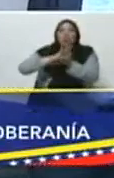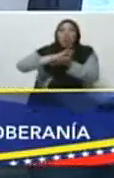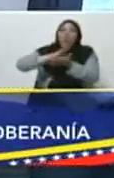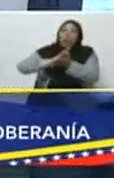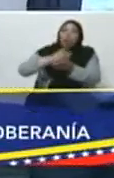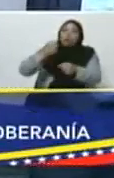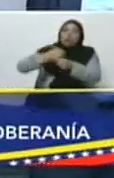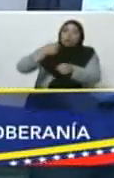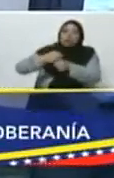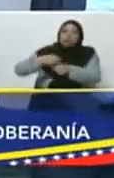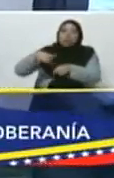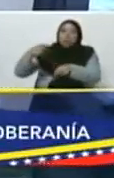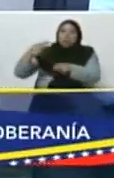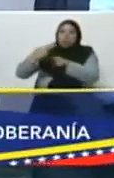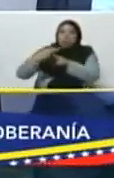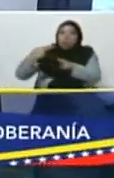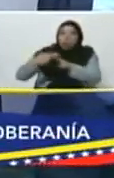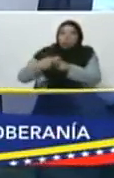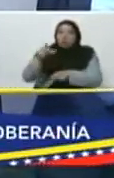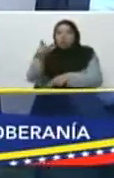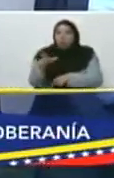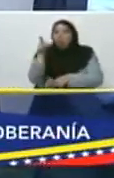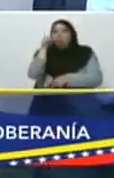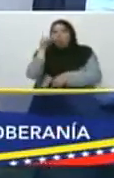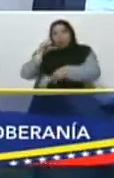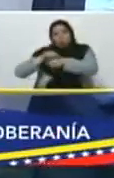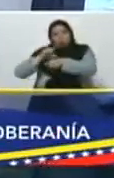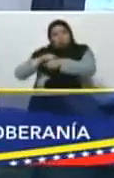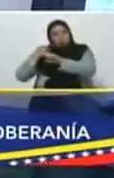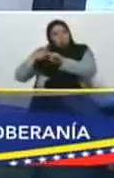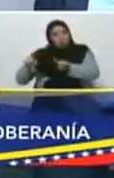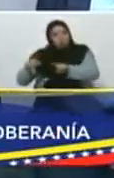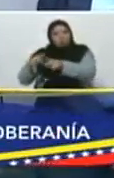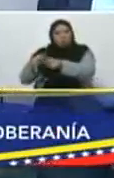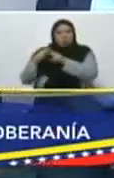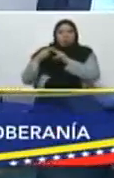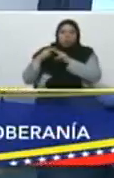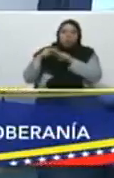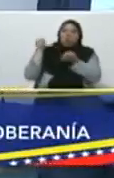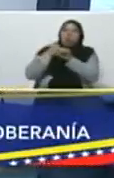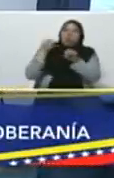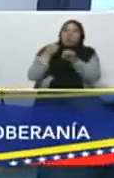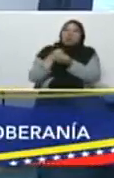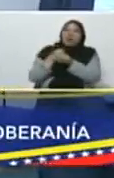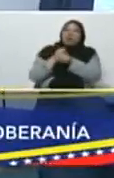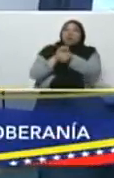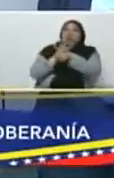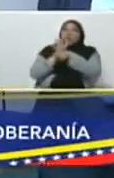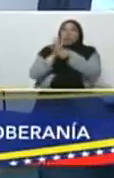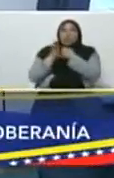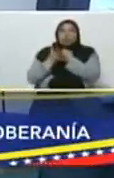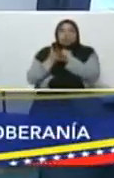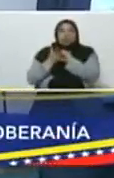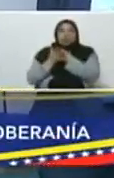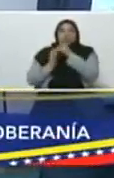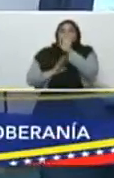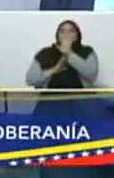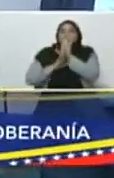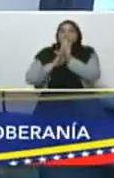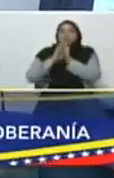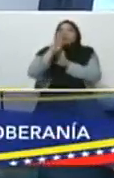trabajo del doctor Lairice. Correcto. Los trabajos de COVID que pusieron al país arriba y